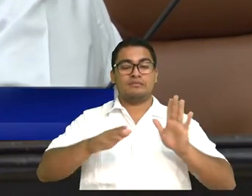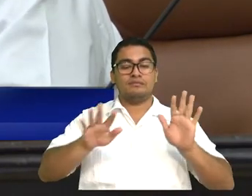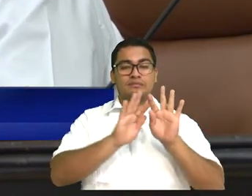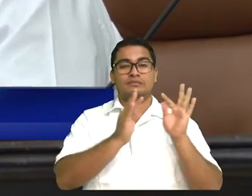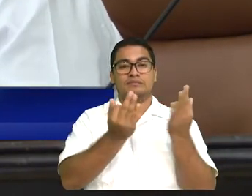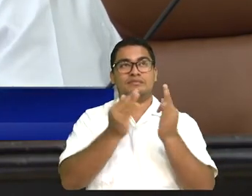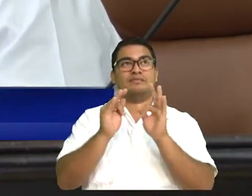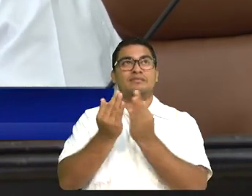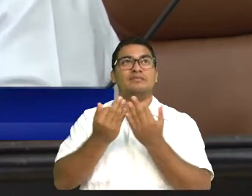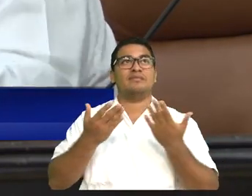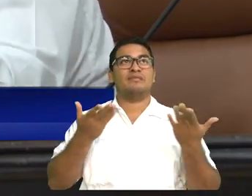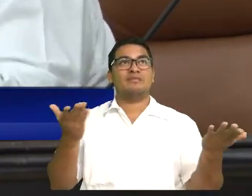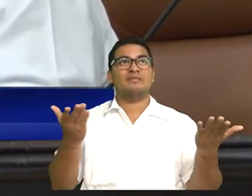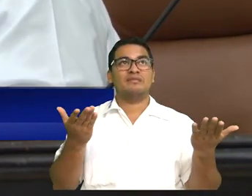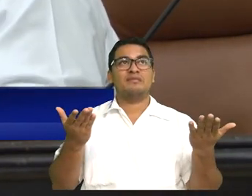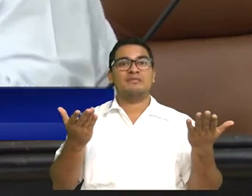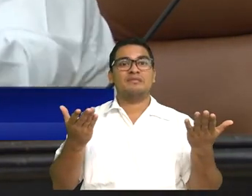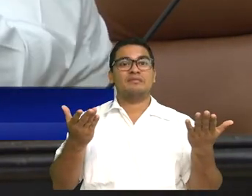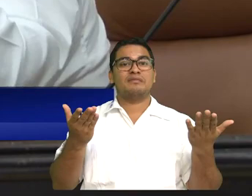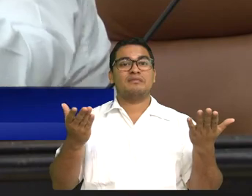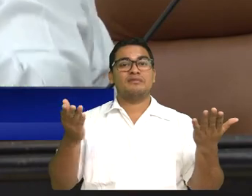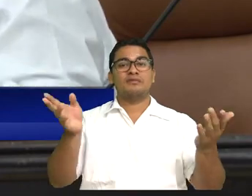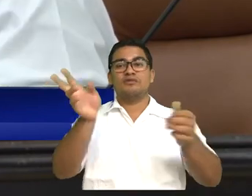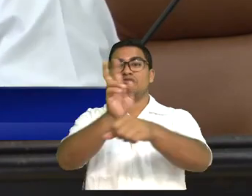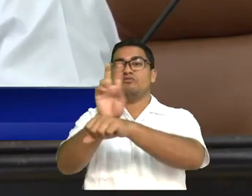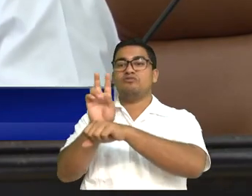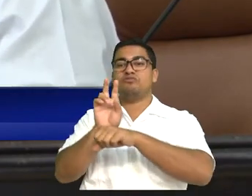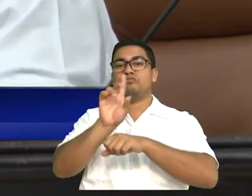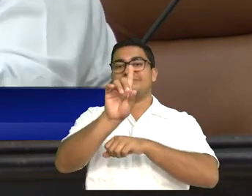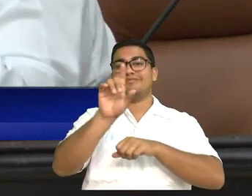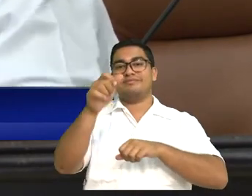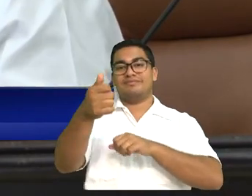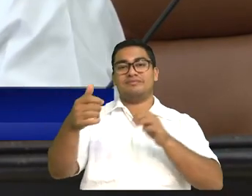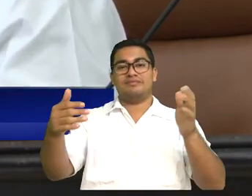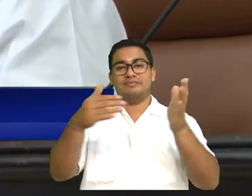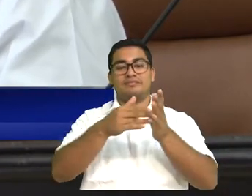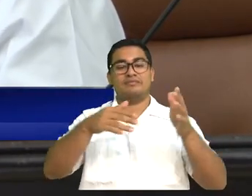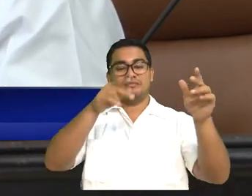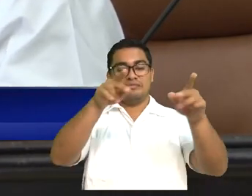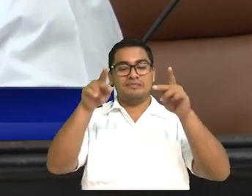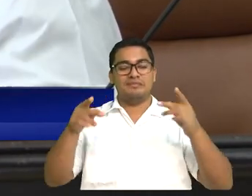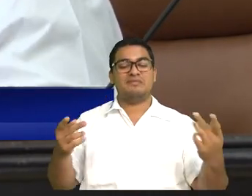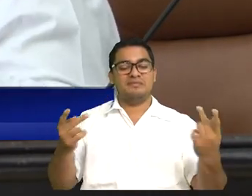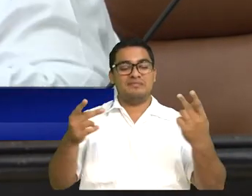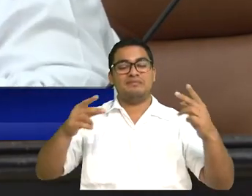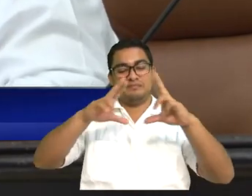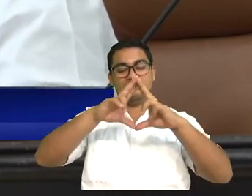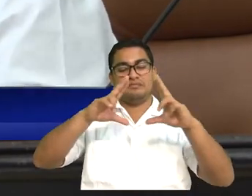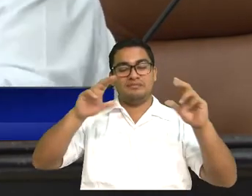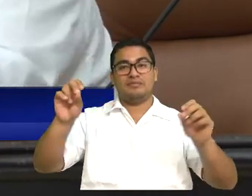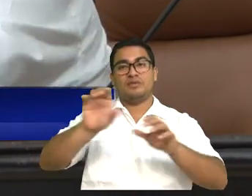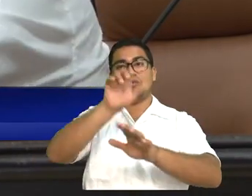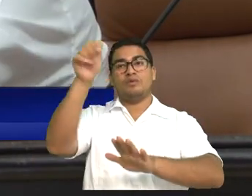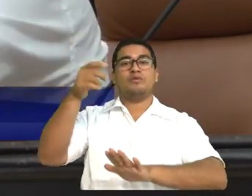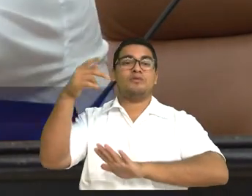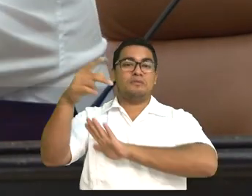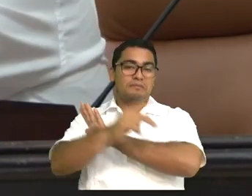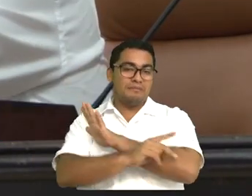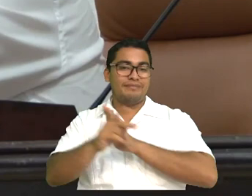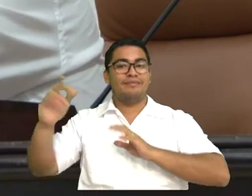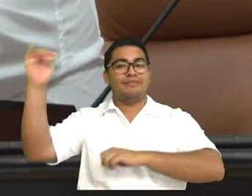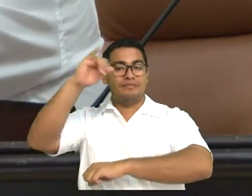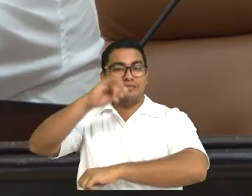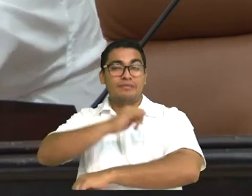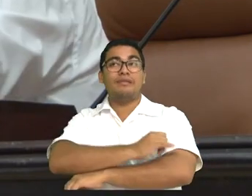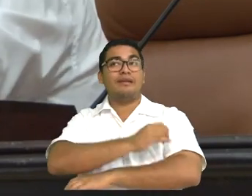le está dando seguimiento a más de 16.000 nicaragüenses que han venido de lugares